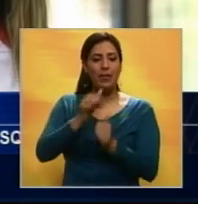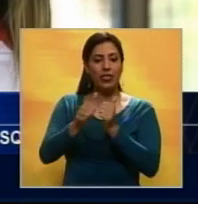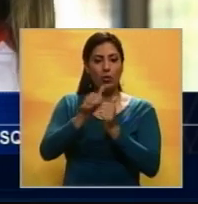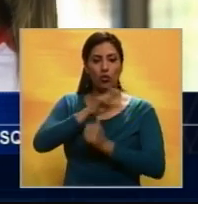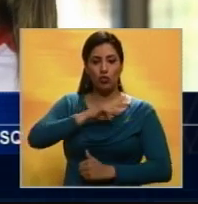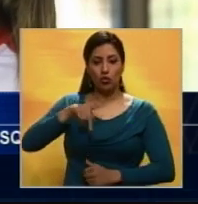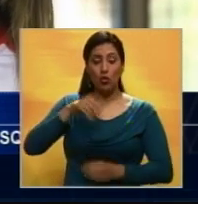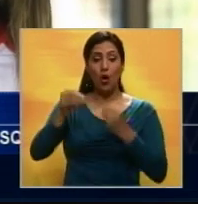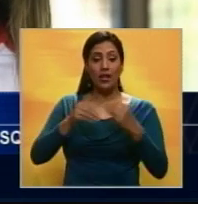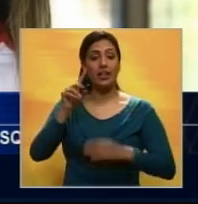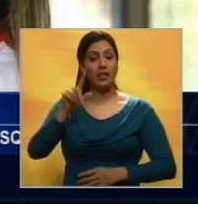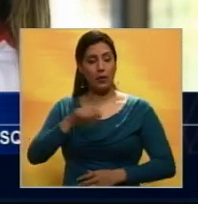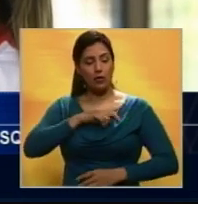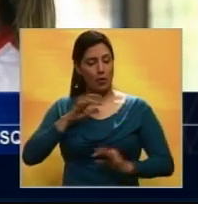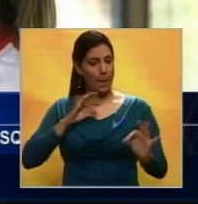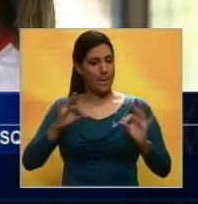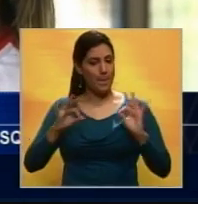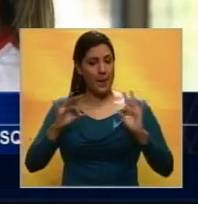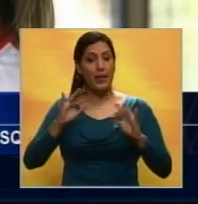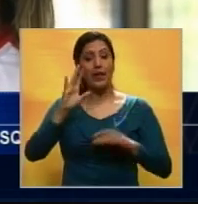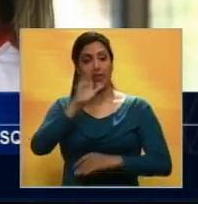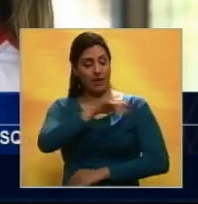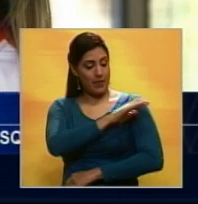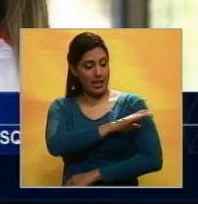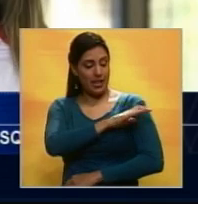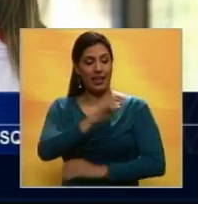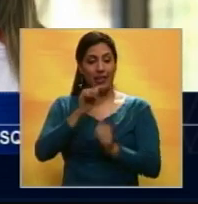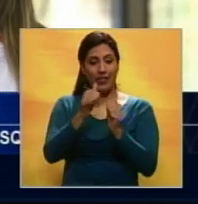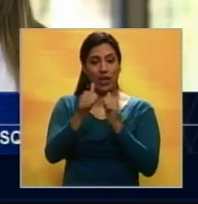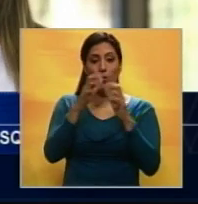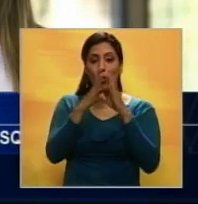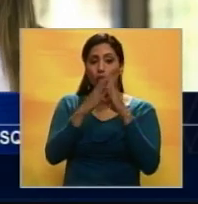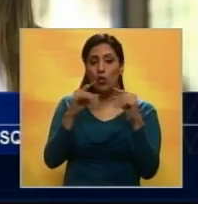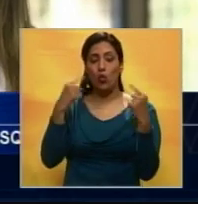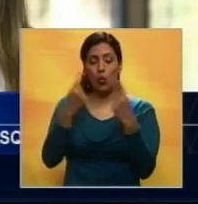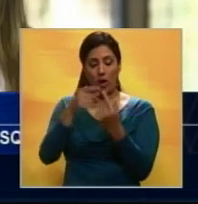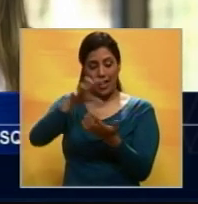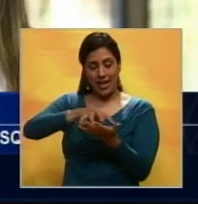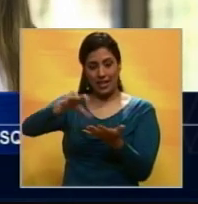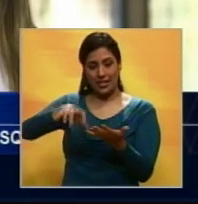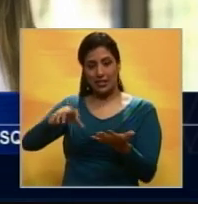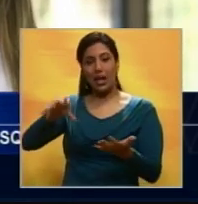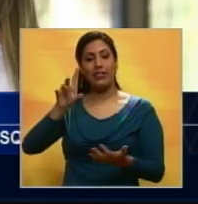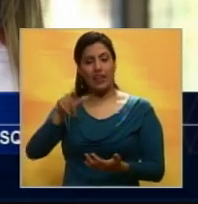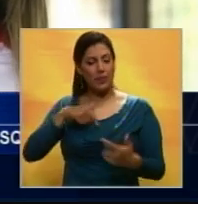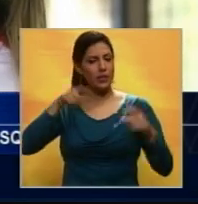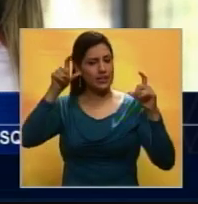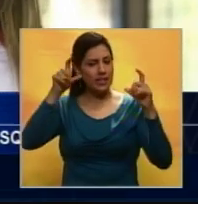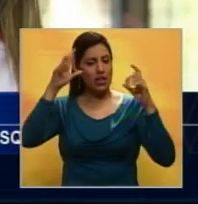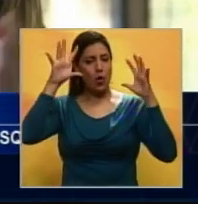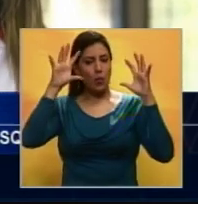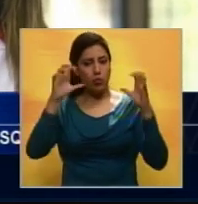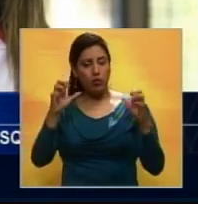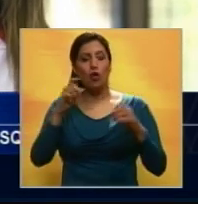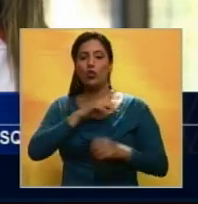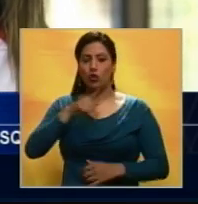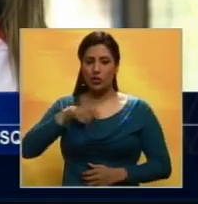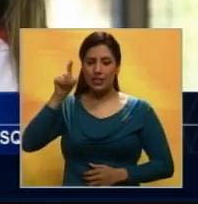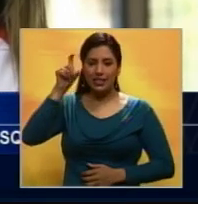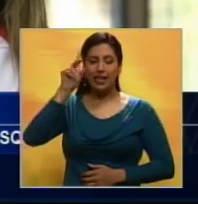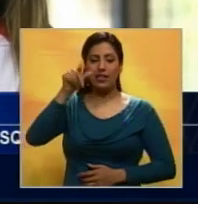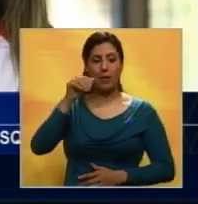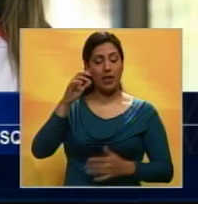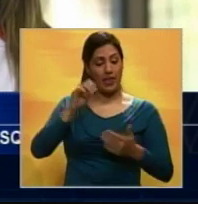nosotros hacemos. También tenemos previsto hacer clínicas deportivas en todos los estados, así como estamos formando a los entrenadores, vamos a formar a